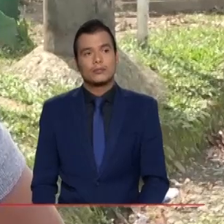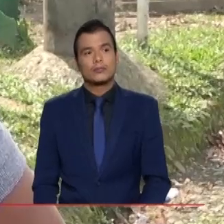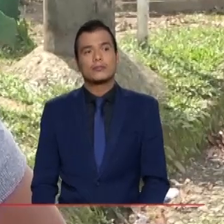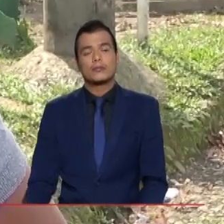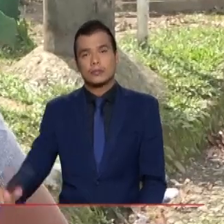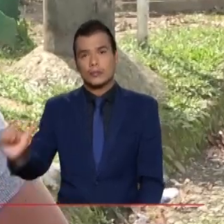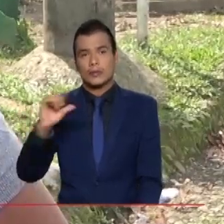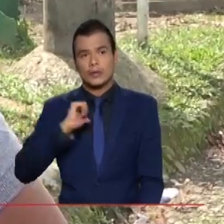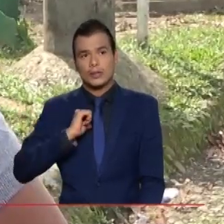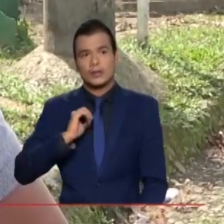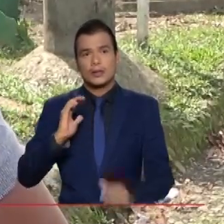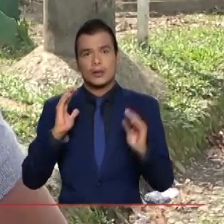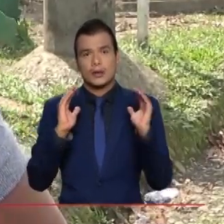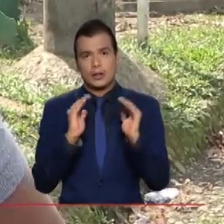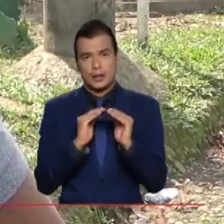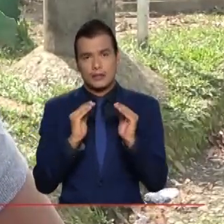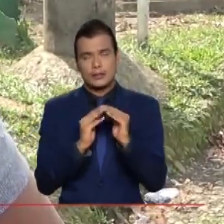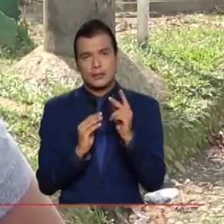dos casas,